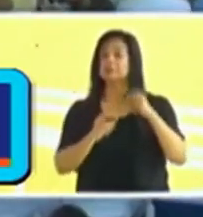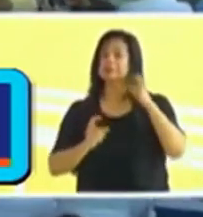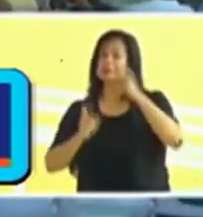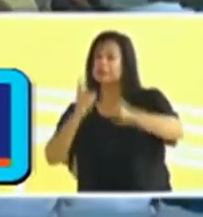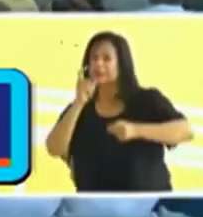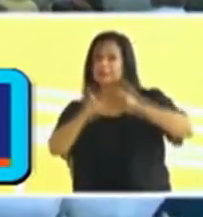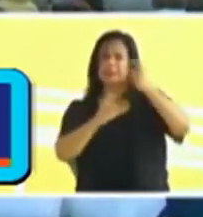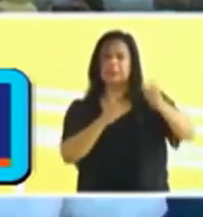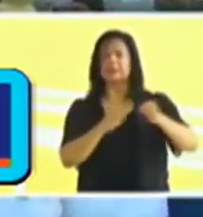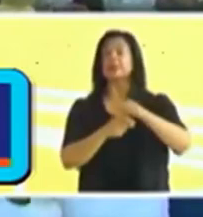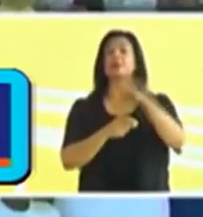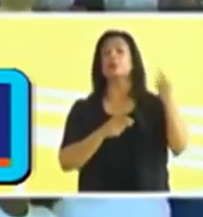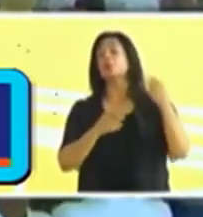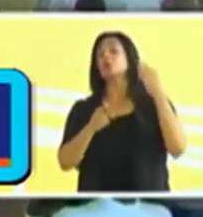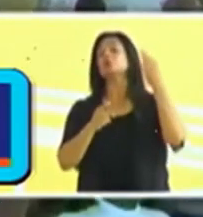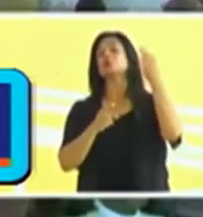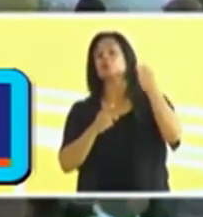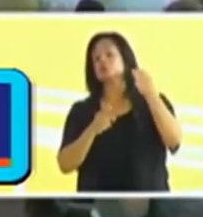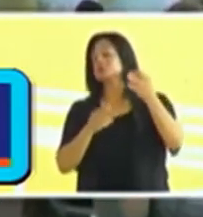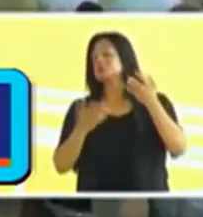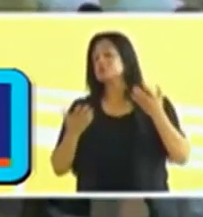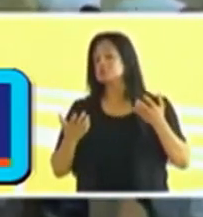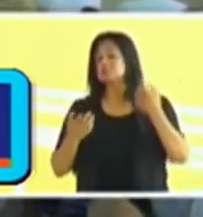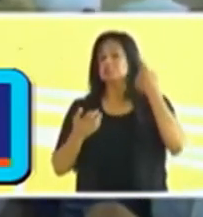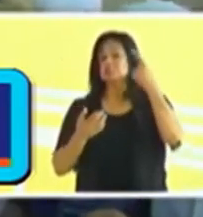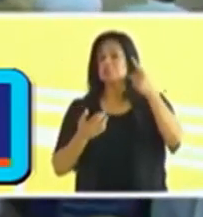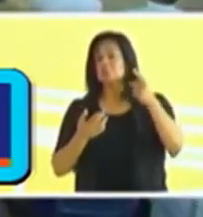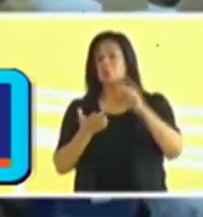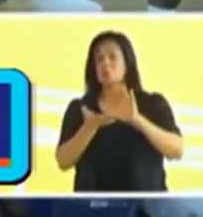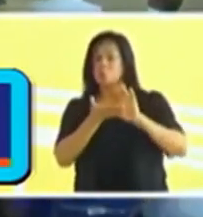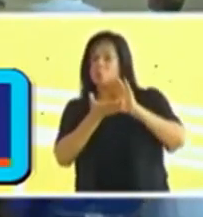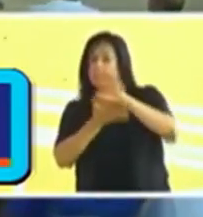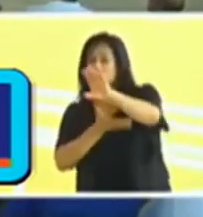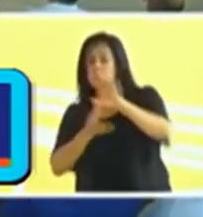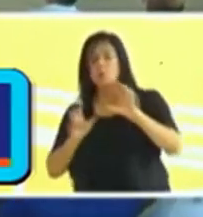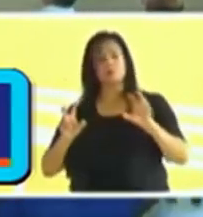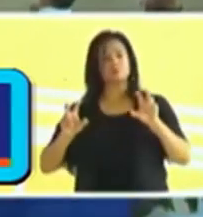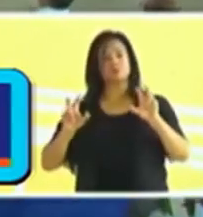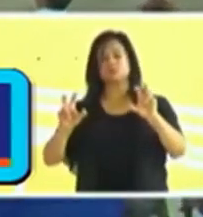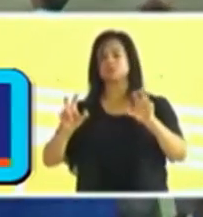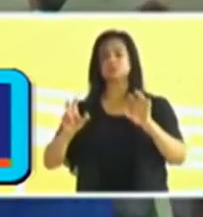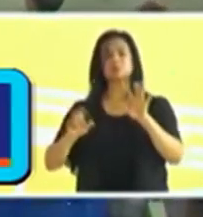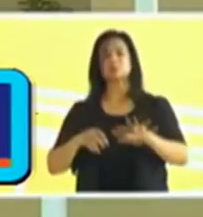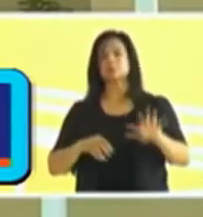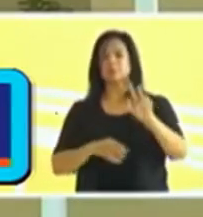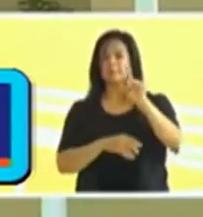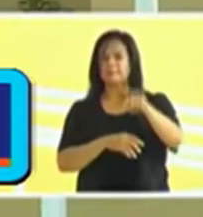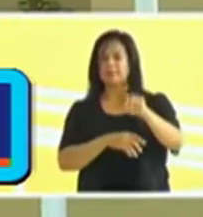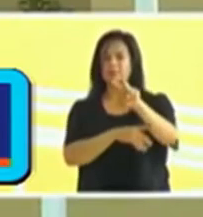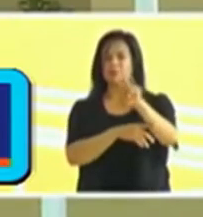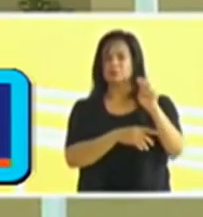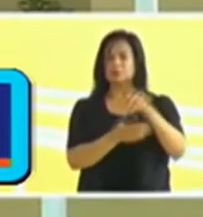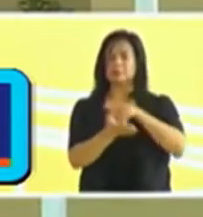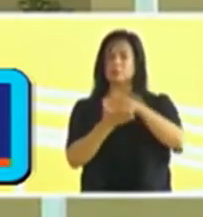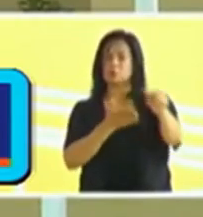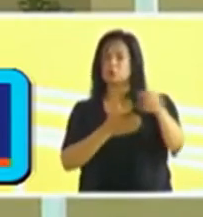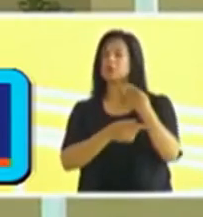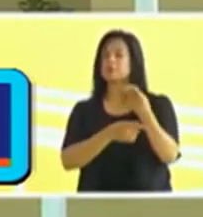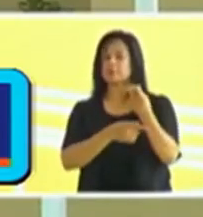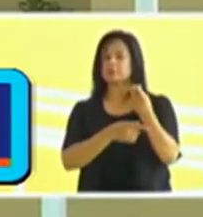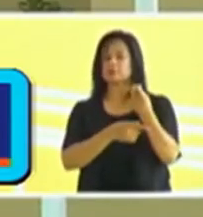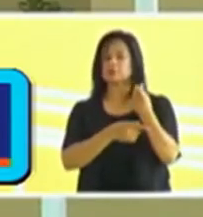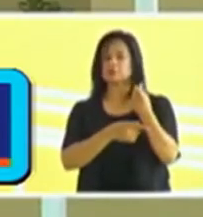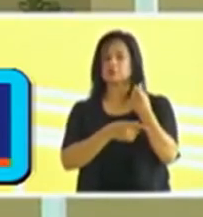no se pierda el tiempo y que nuestros muchachos puedan avanzar. A todas las familias, a los padres que han hecho un sacrificio inmenso, aquellos que tienen que pagar